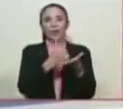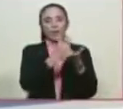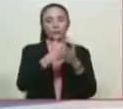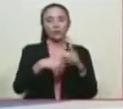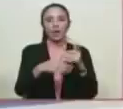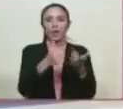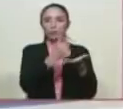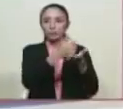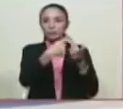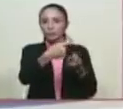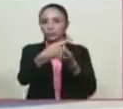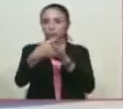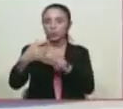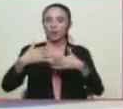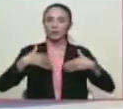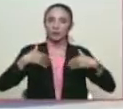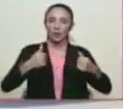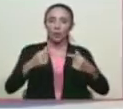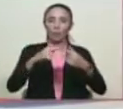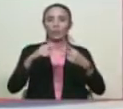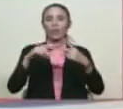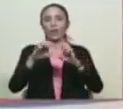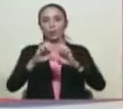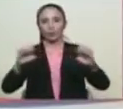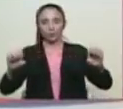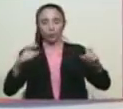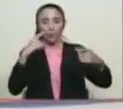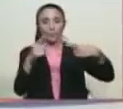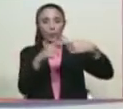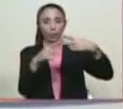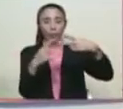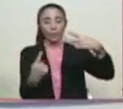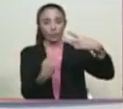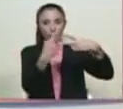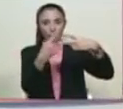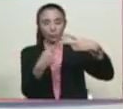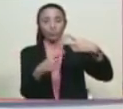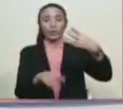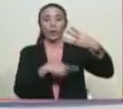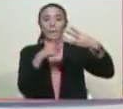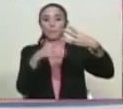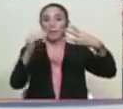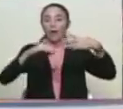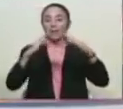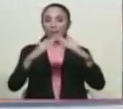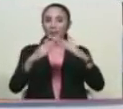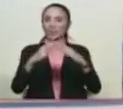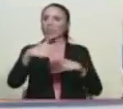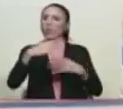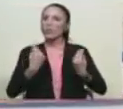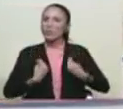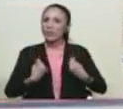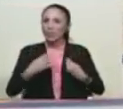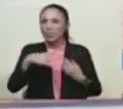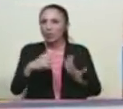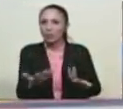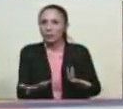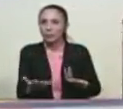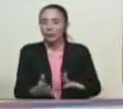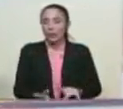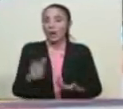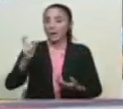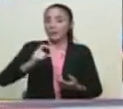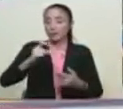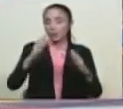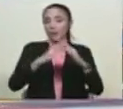para la salud, en primer lugar. Para el derecho a la vivienda, porque ¿dónde va a vivir a la gente? La gente necesita un